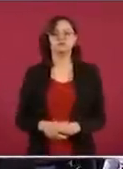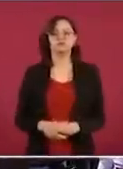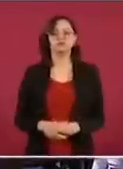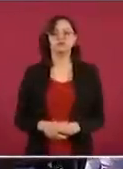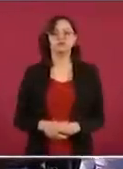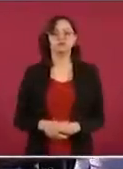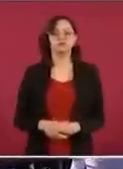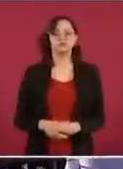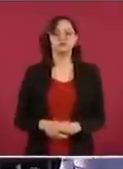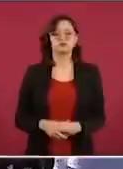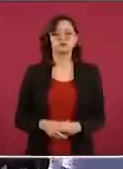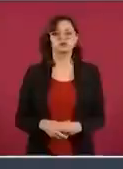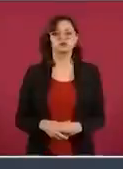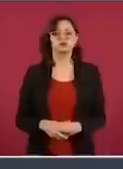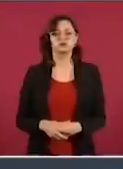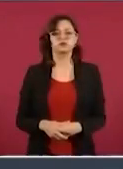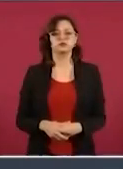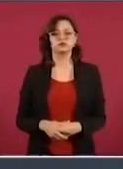Así